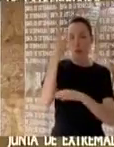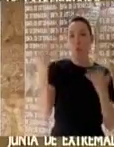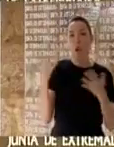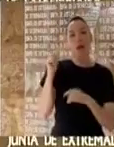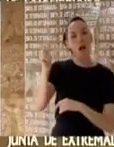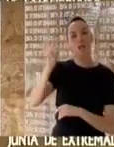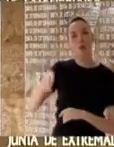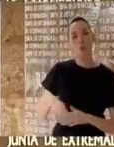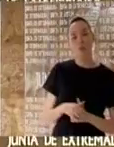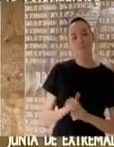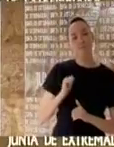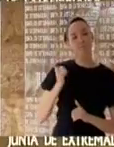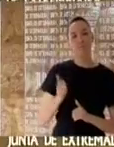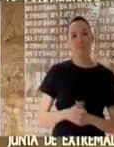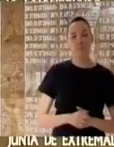Cataluña.